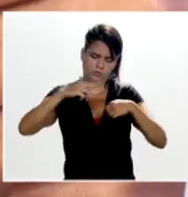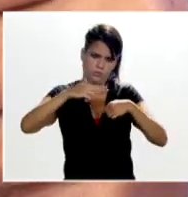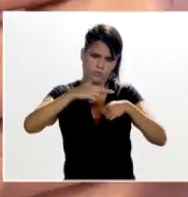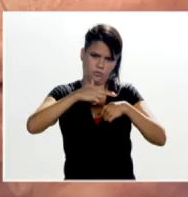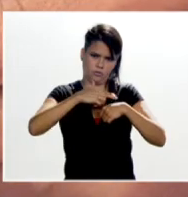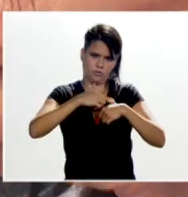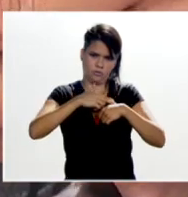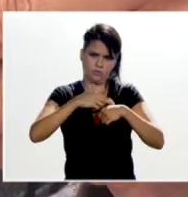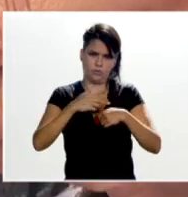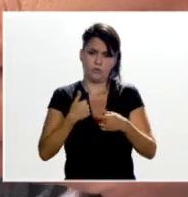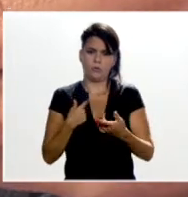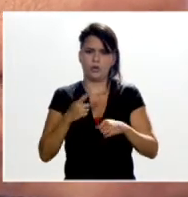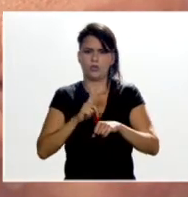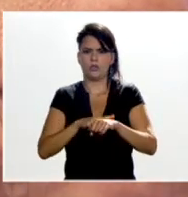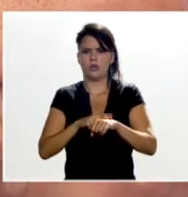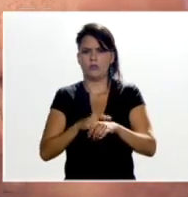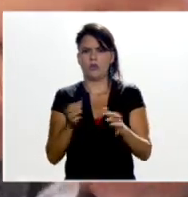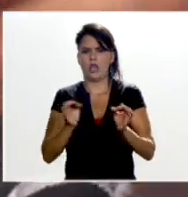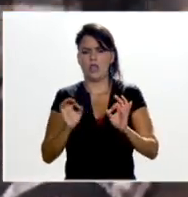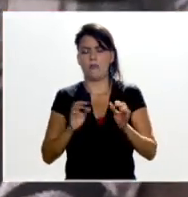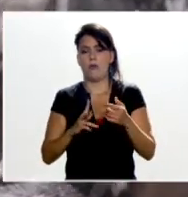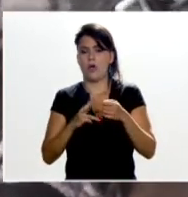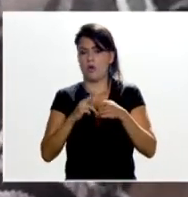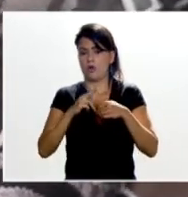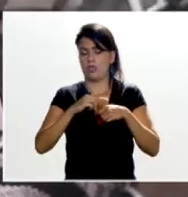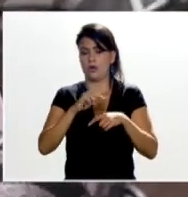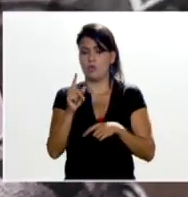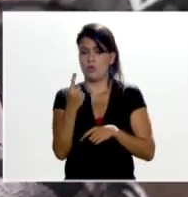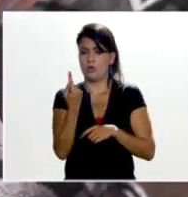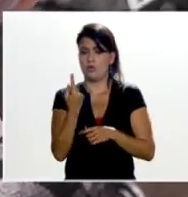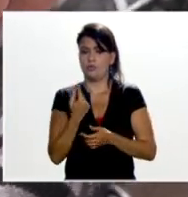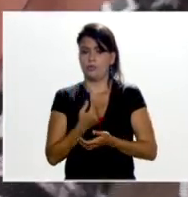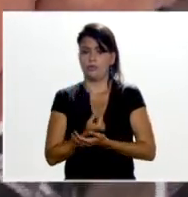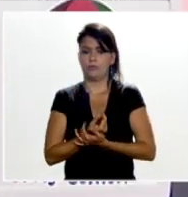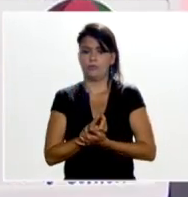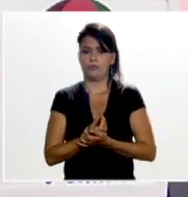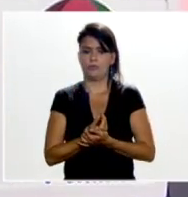Voy por razones de tiempo, solamente voy a cortar uno